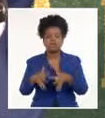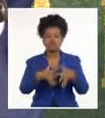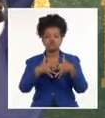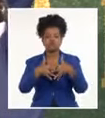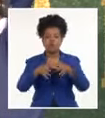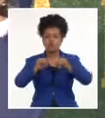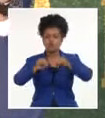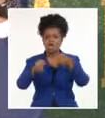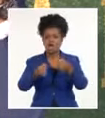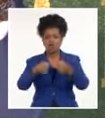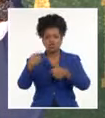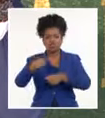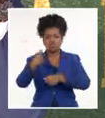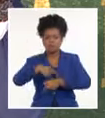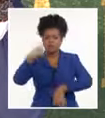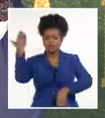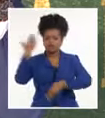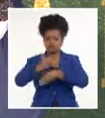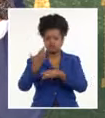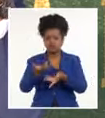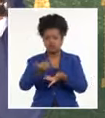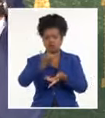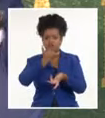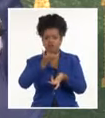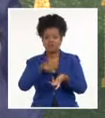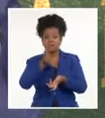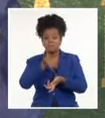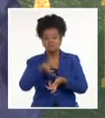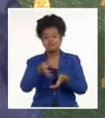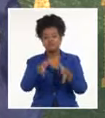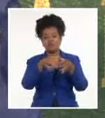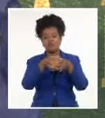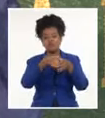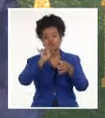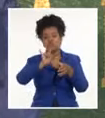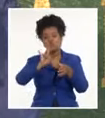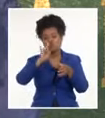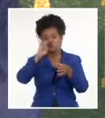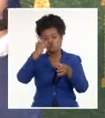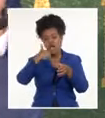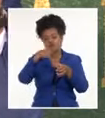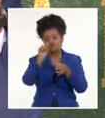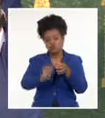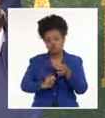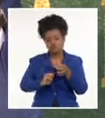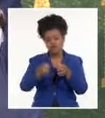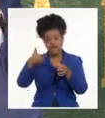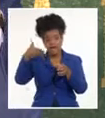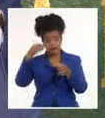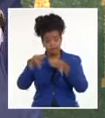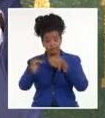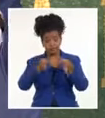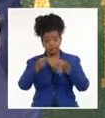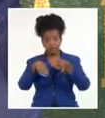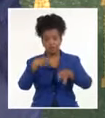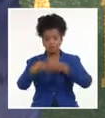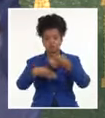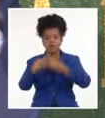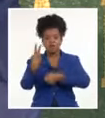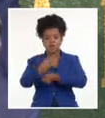directrices. Eso sucedió con UNASUR. Cuando UNASUR estaba vigente, los problemas de los países de América del